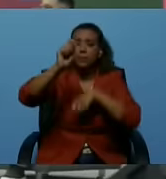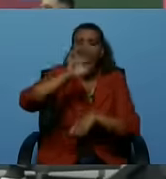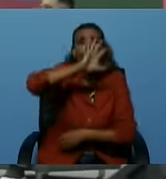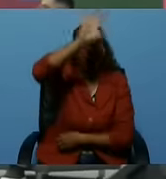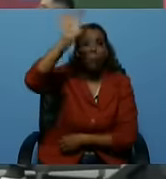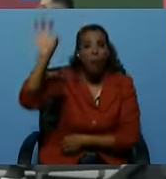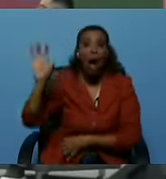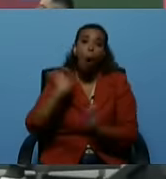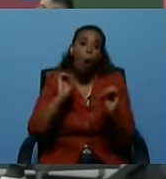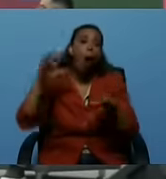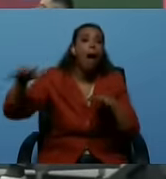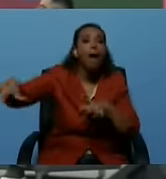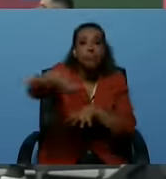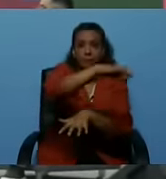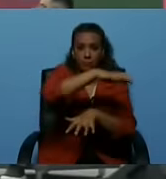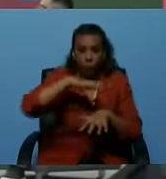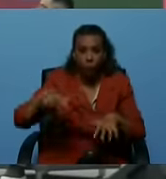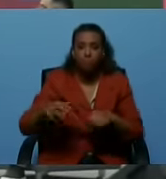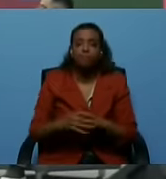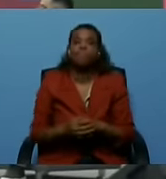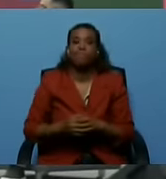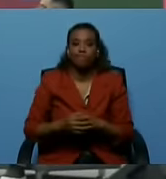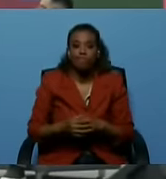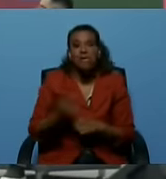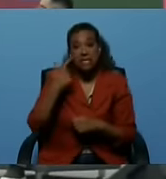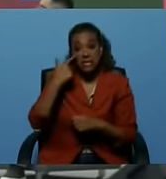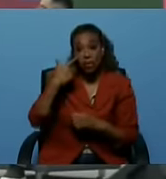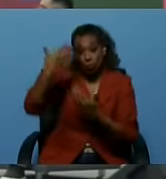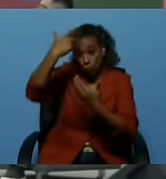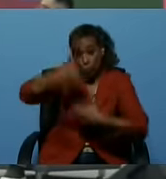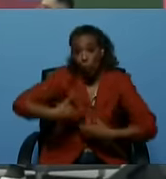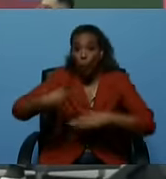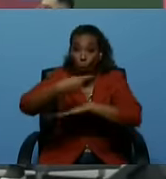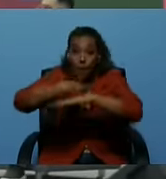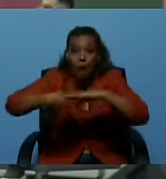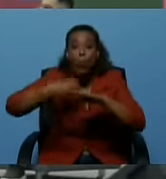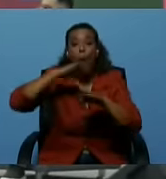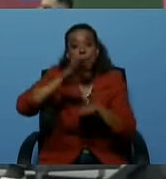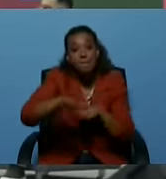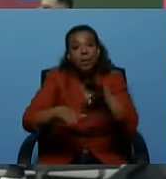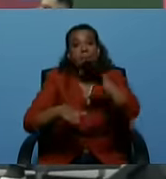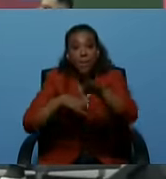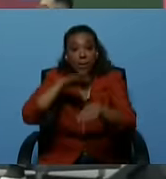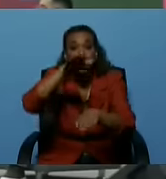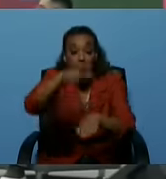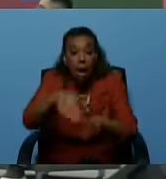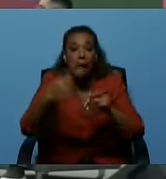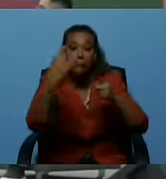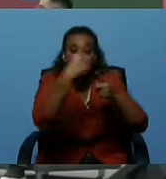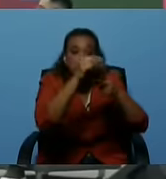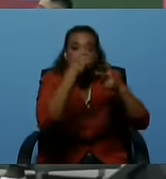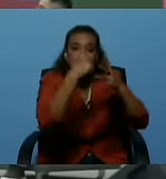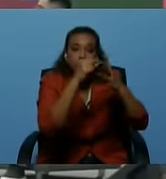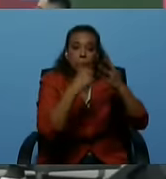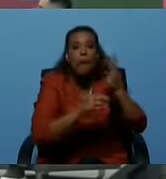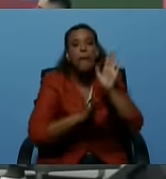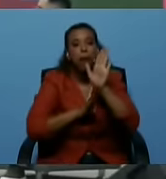Y sigamos nosotros dando los pasos para avanzar.